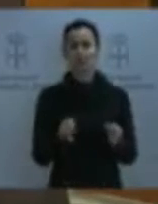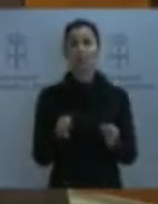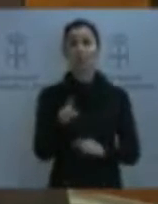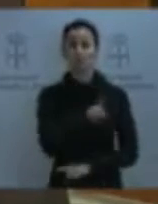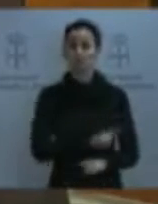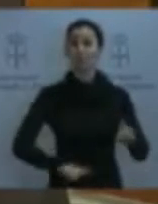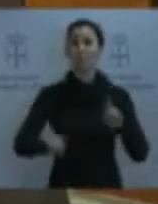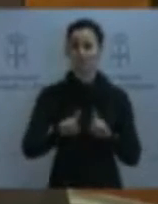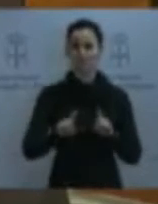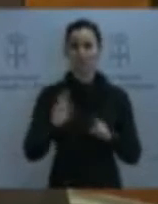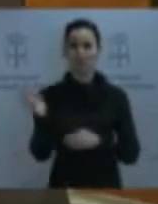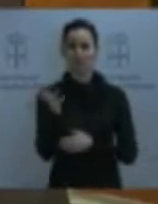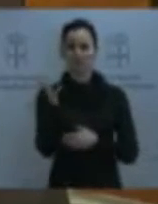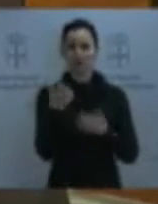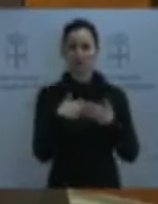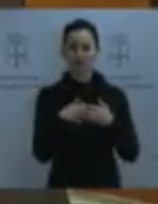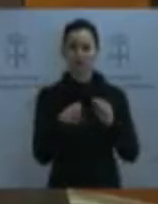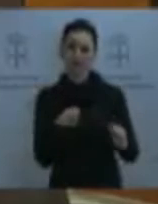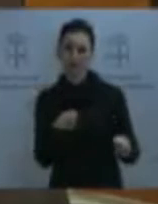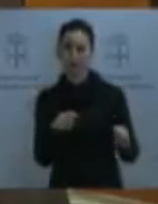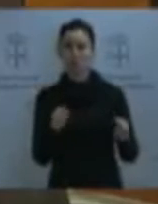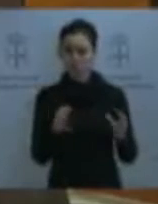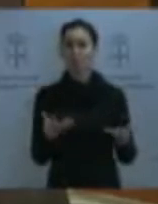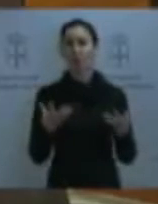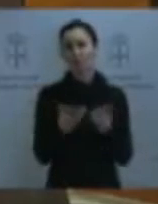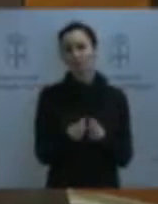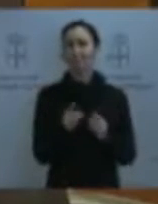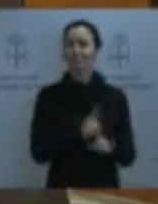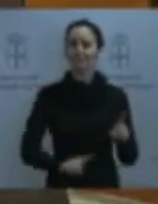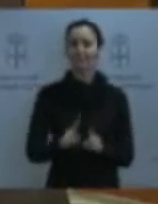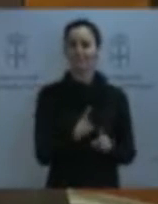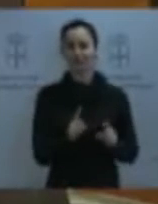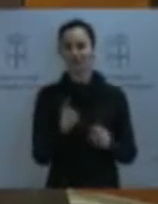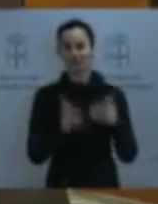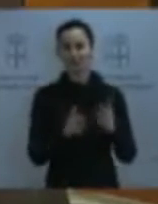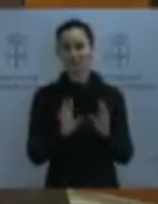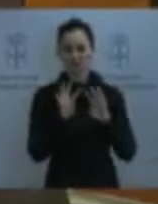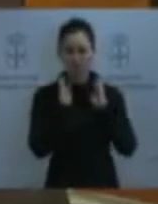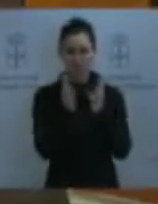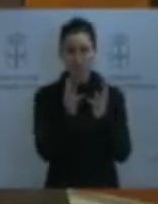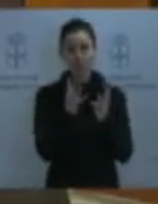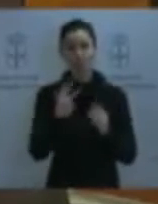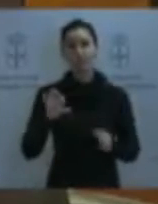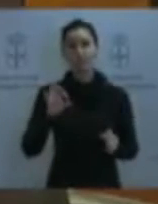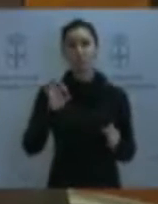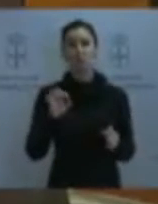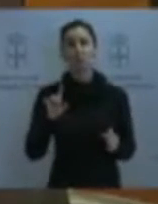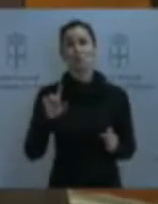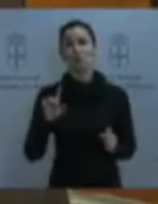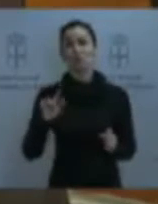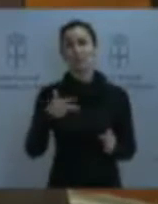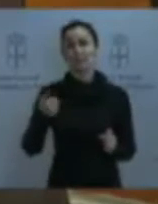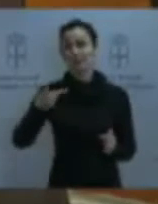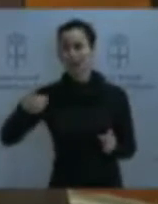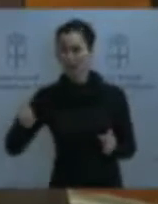Carlos Solchaga en su Consejo de Administración y que se desencadena a partir de su llegada. El que fuera ministro de Industria y Energía y también de